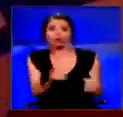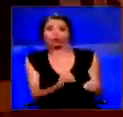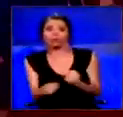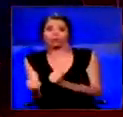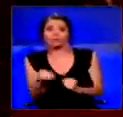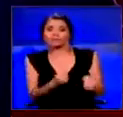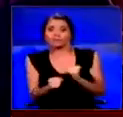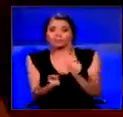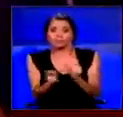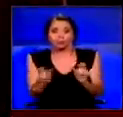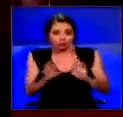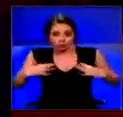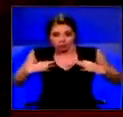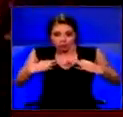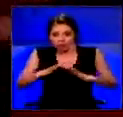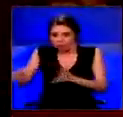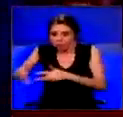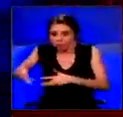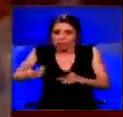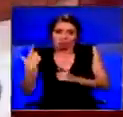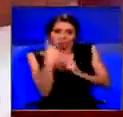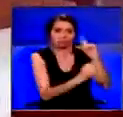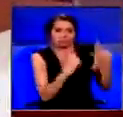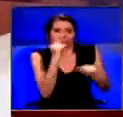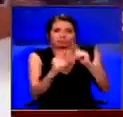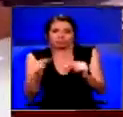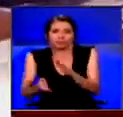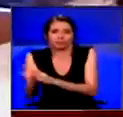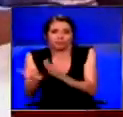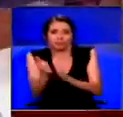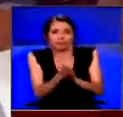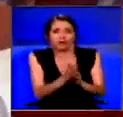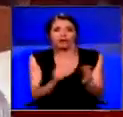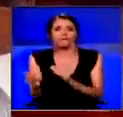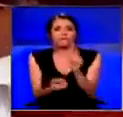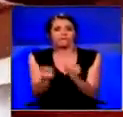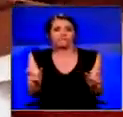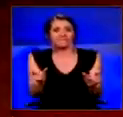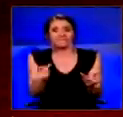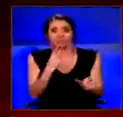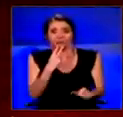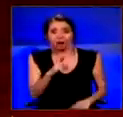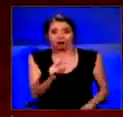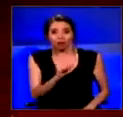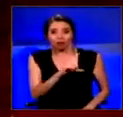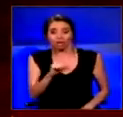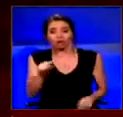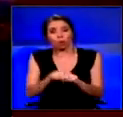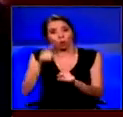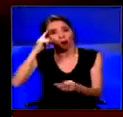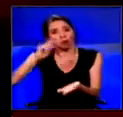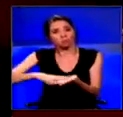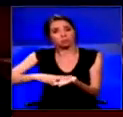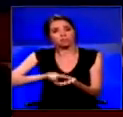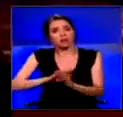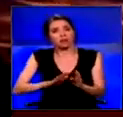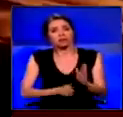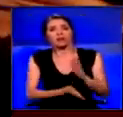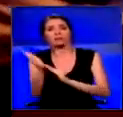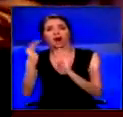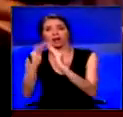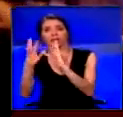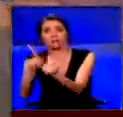Desesperados arrancaban con lo que podían, terrible pesadilla que vivían los vecinos de Rodelillo. Se dirigían a los albergues, a casas